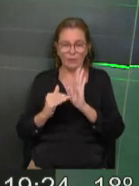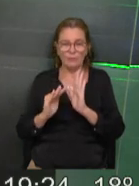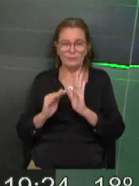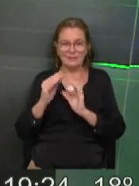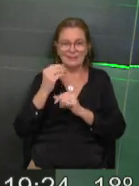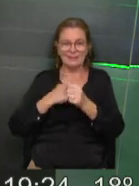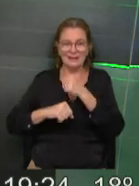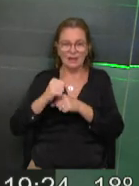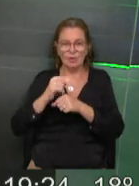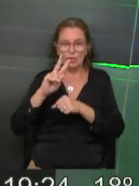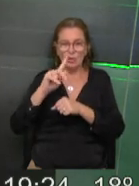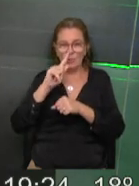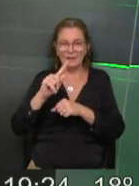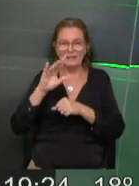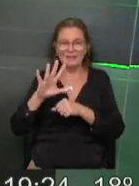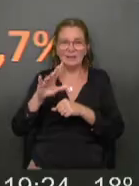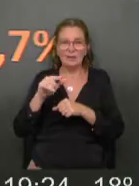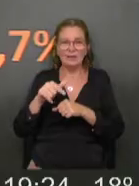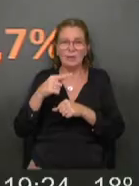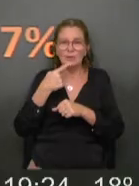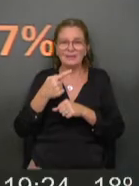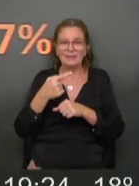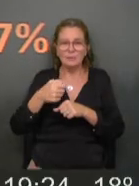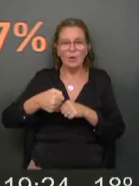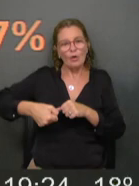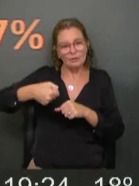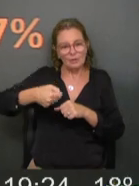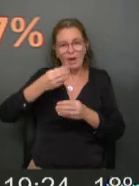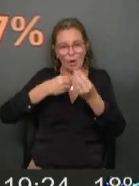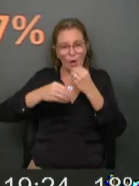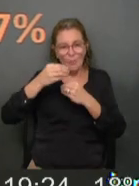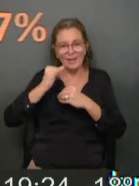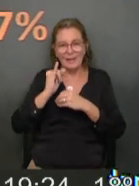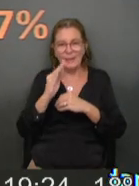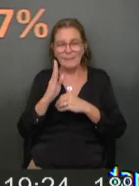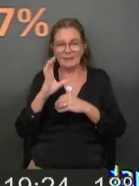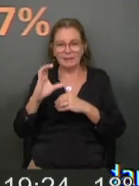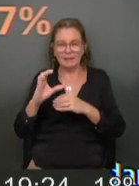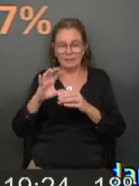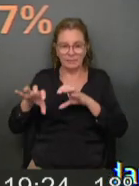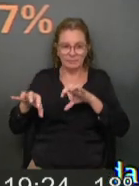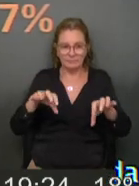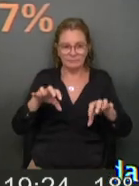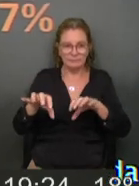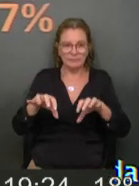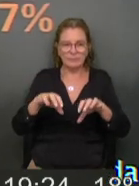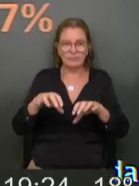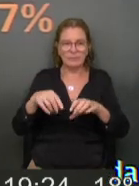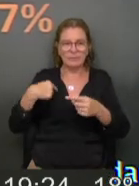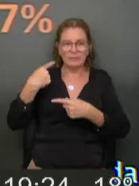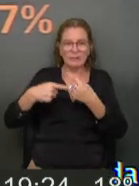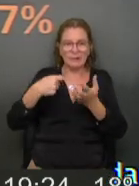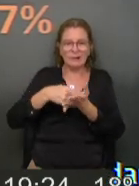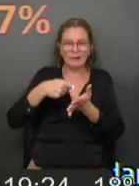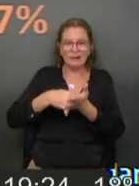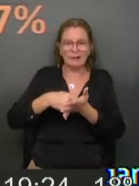año 2005. Pero acá lo que hacemos es el jueguito de agarrar la canasta de productos sí. Del IPC y lo separamos entre la evolución de los precios que